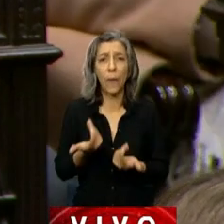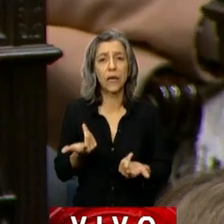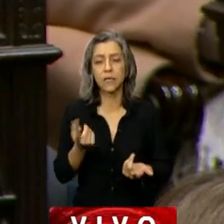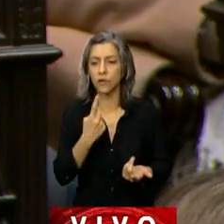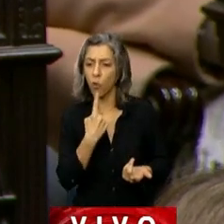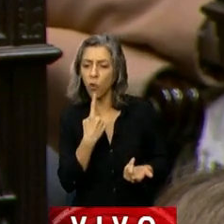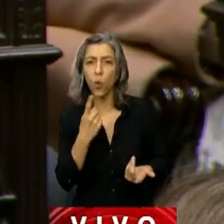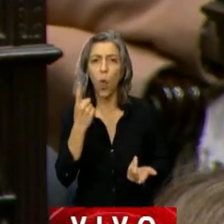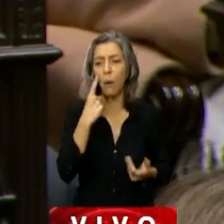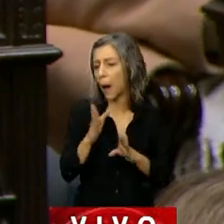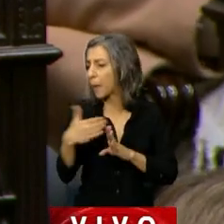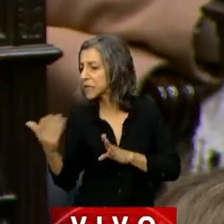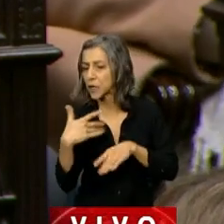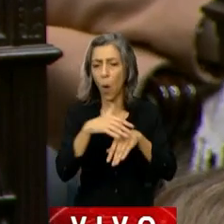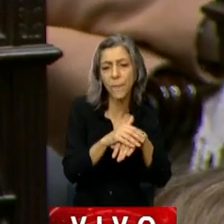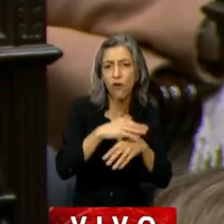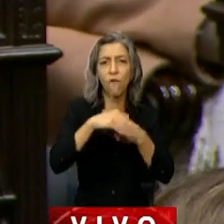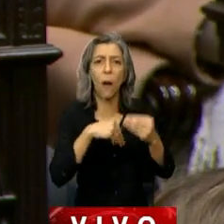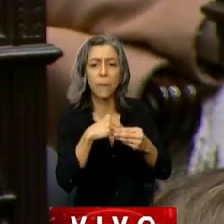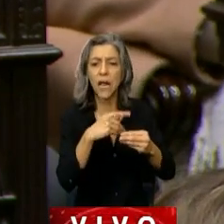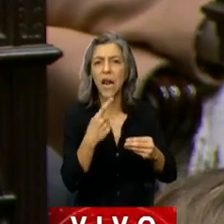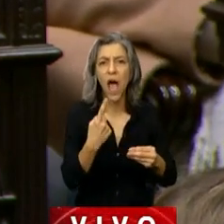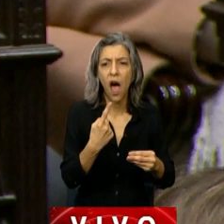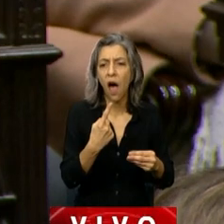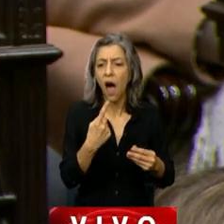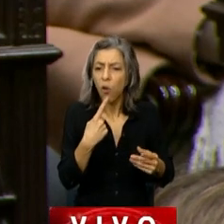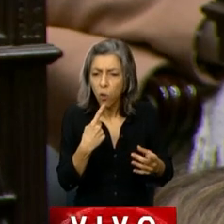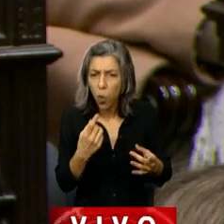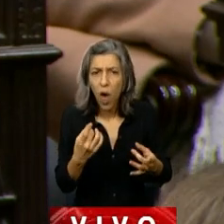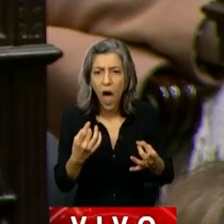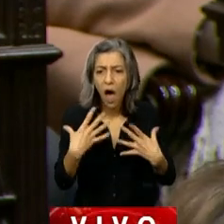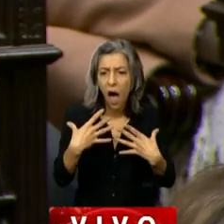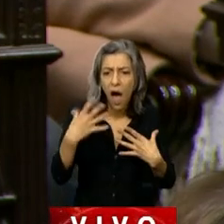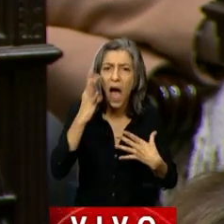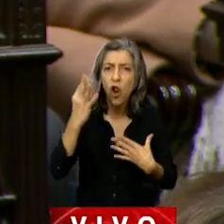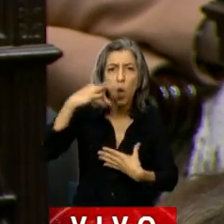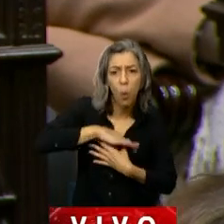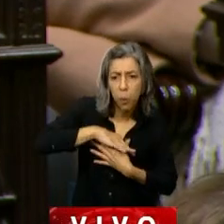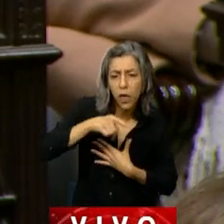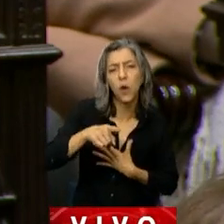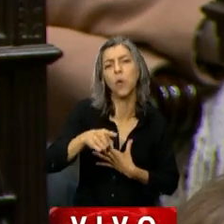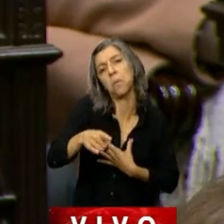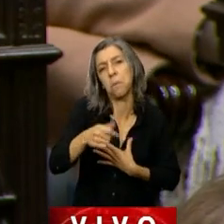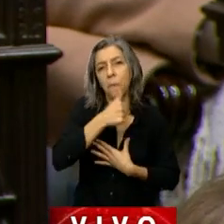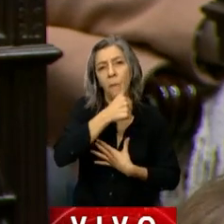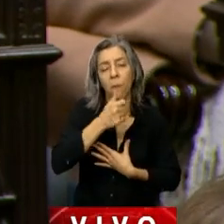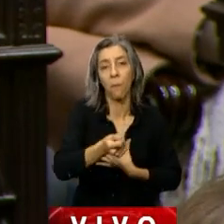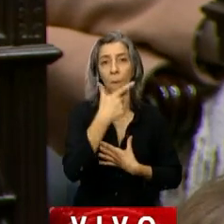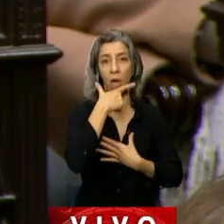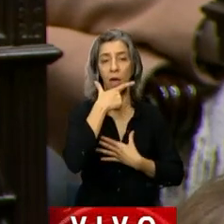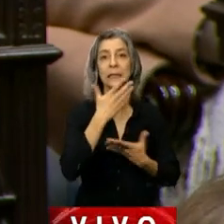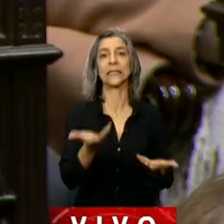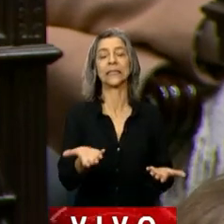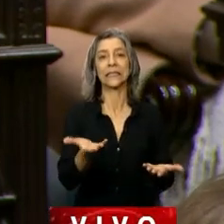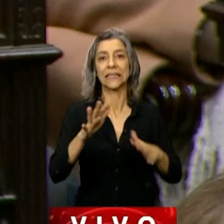algún familiar o algún vecino o algún amigo, se han automedicado sin saber si ese antimicrobiano